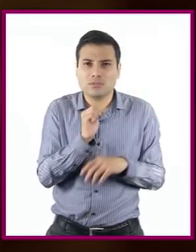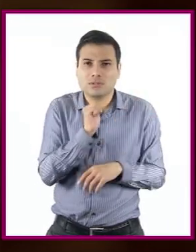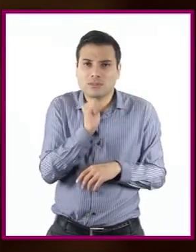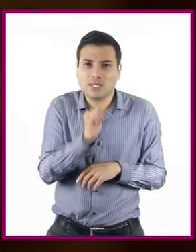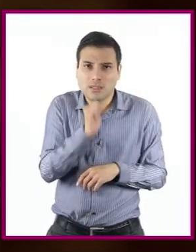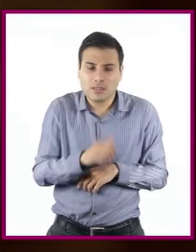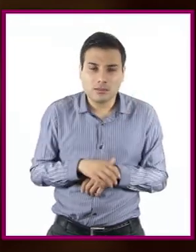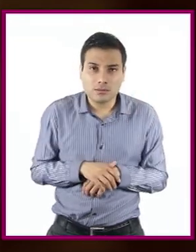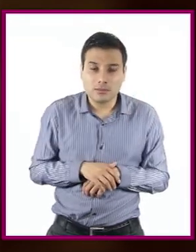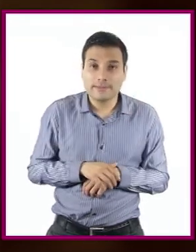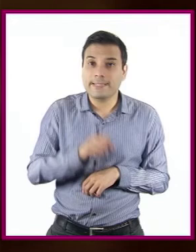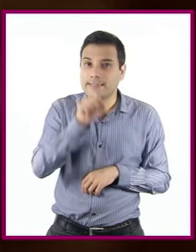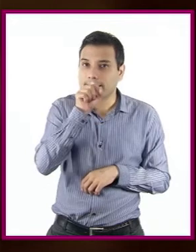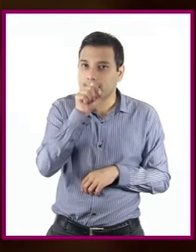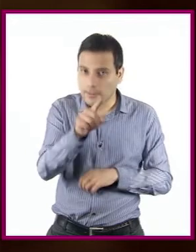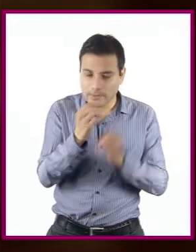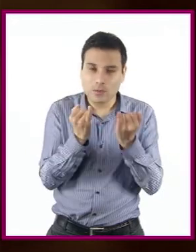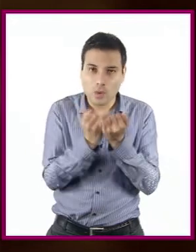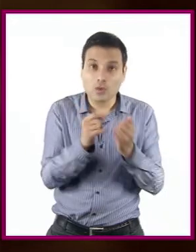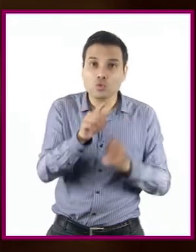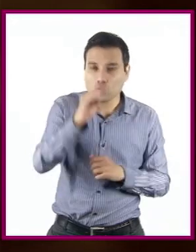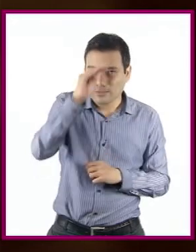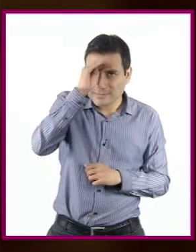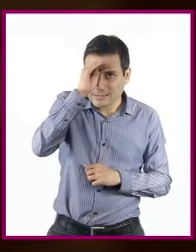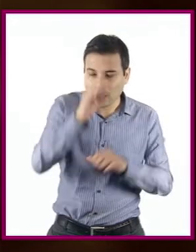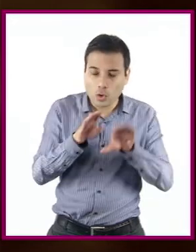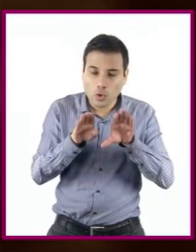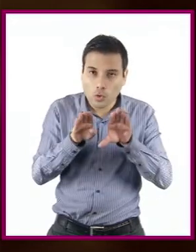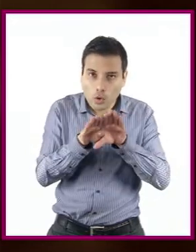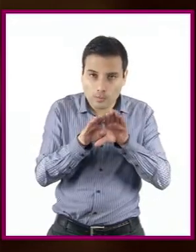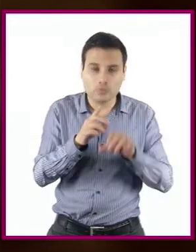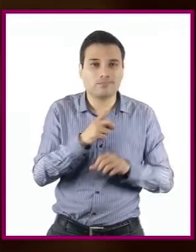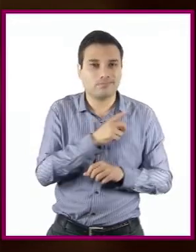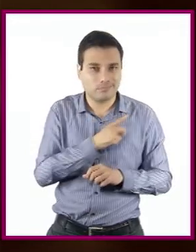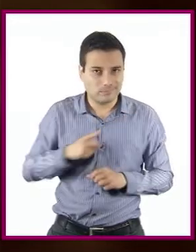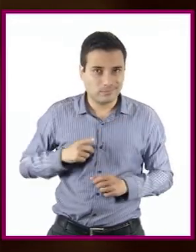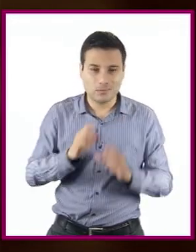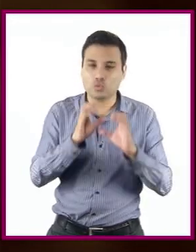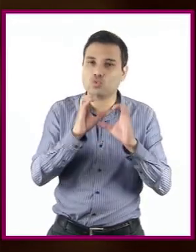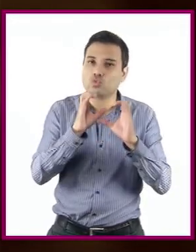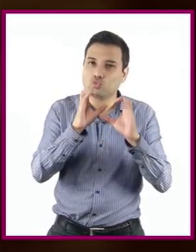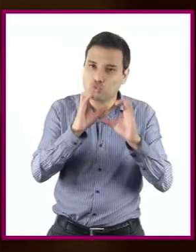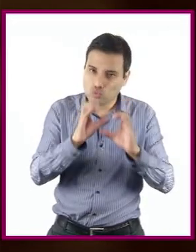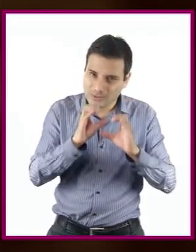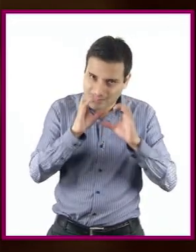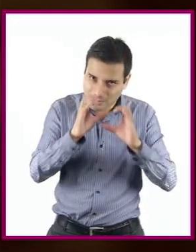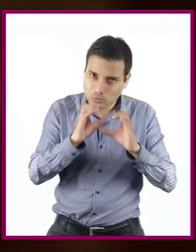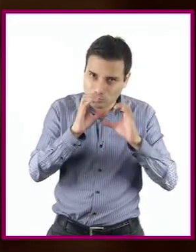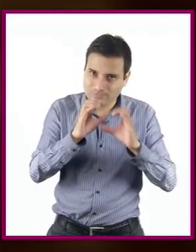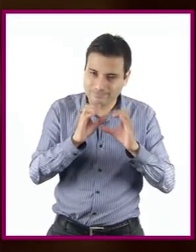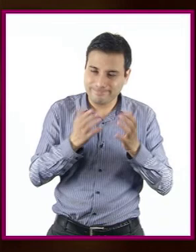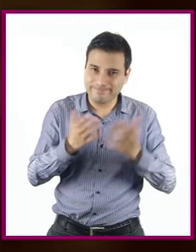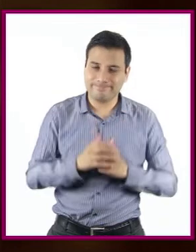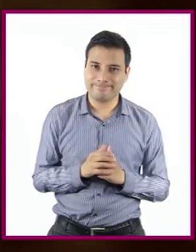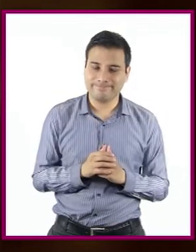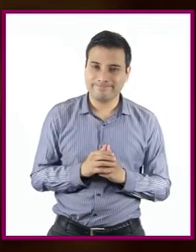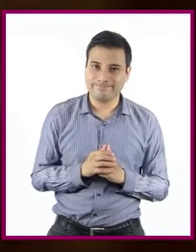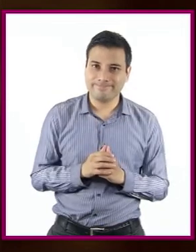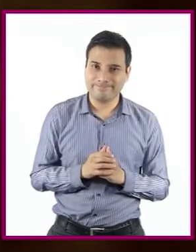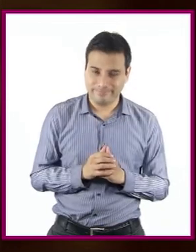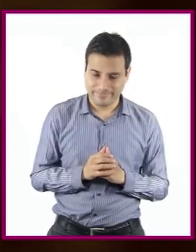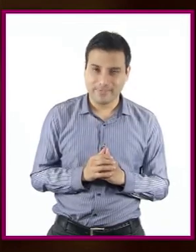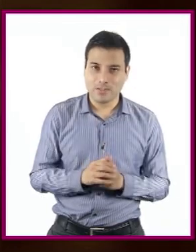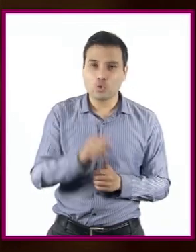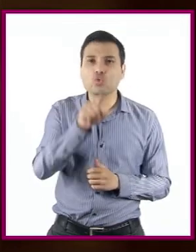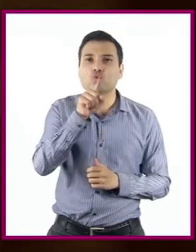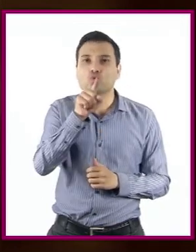revisar cómo pensamos cada una y cada uno de nosotros respecto a esas características. Se trata de renunciar a